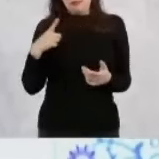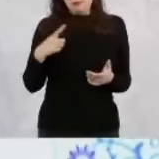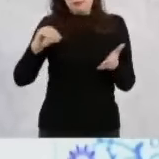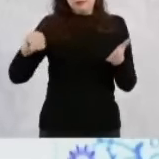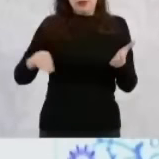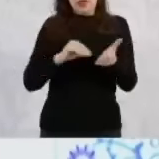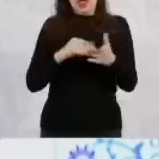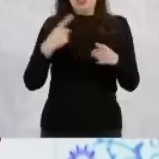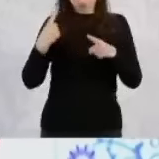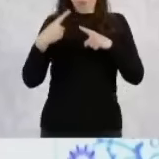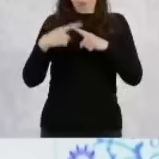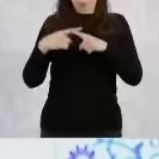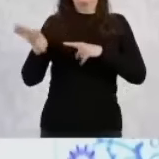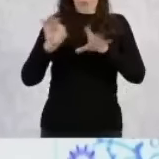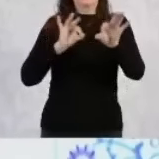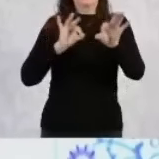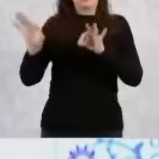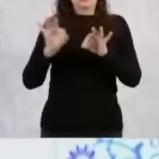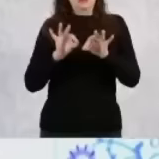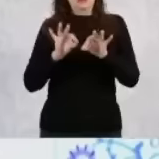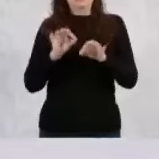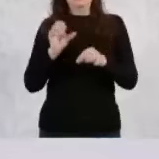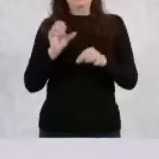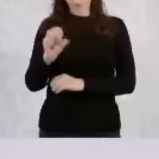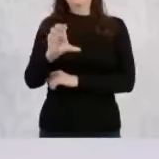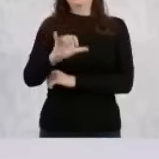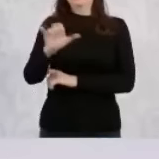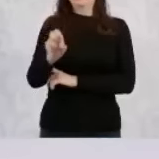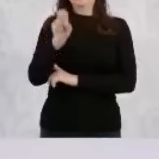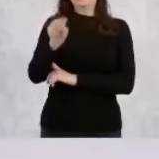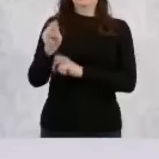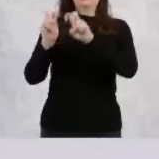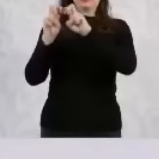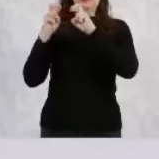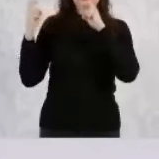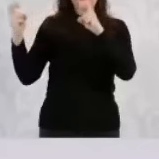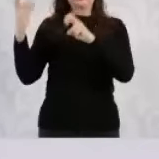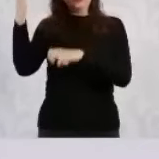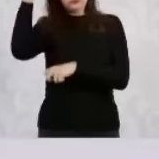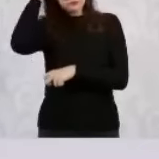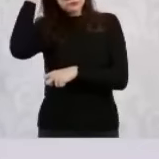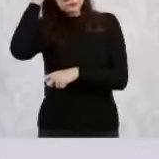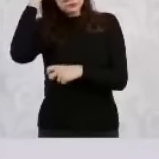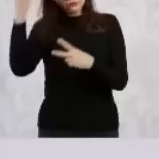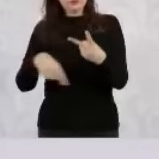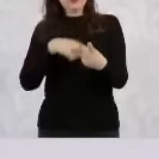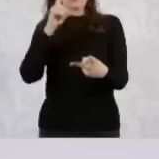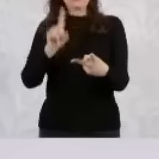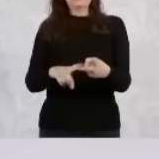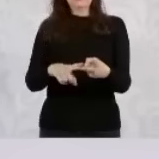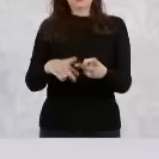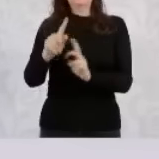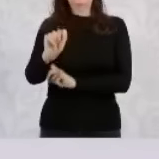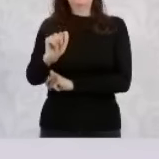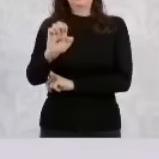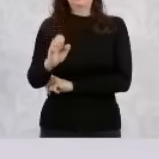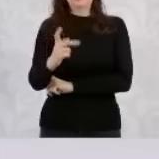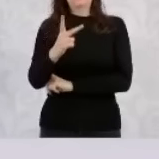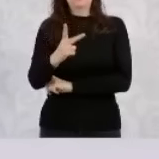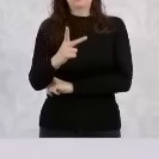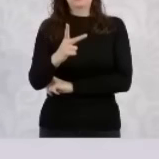cambio y este cambio Es que desapareció ya la sala regional metropolitana